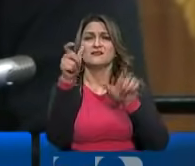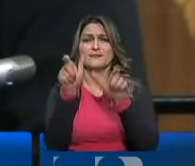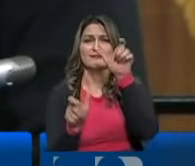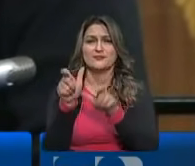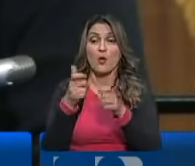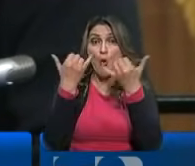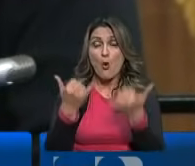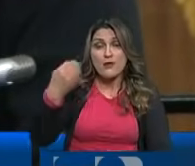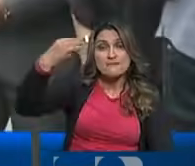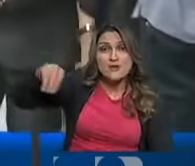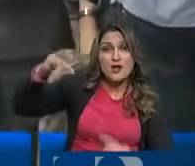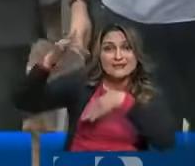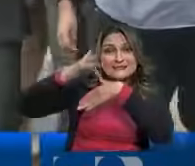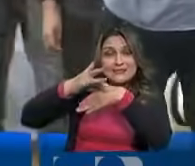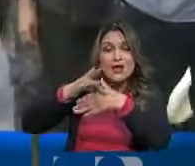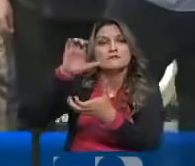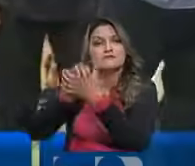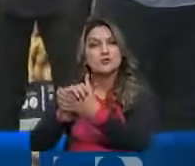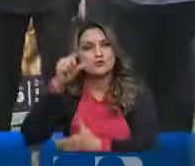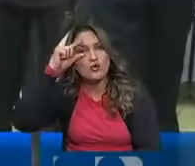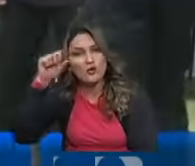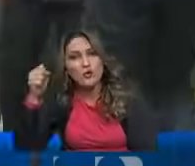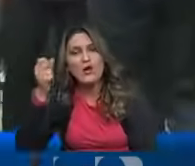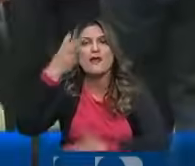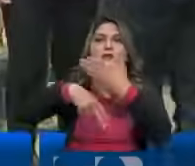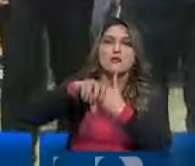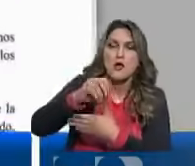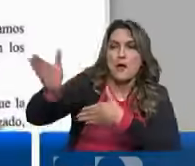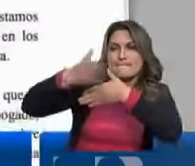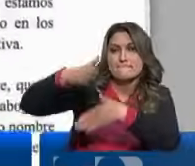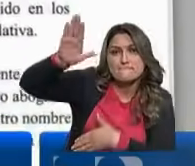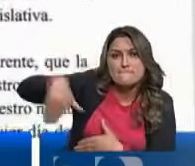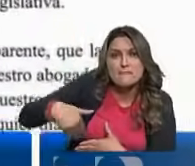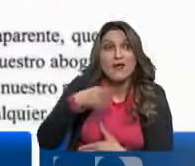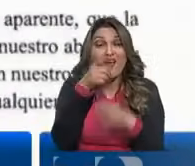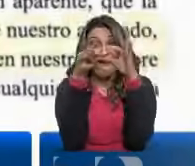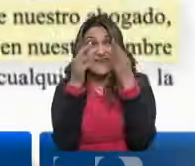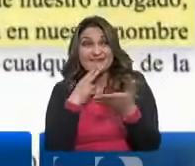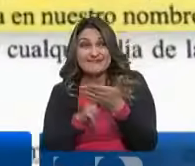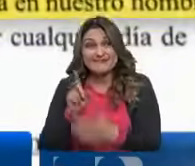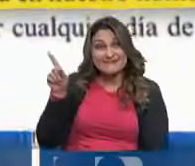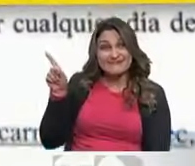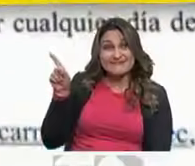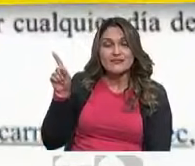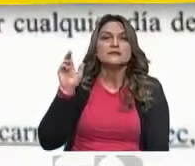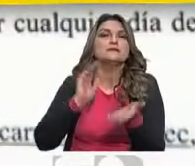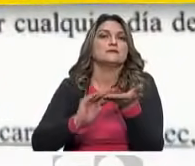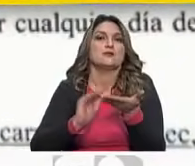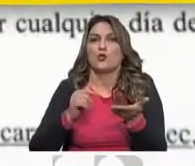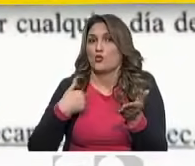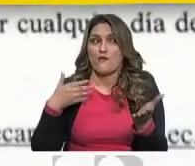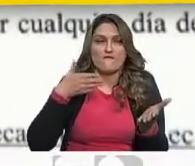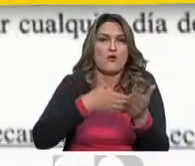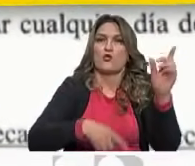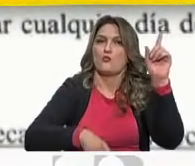miércoles. Entre ellos estaba la esposa del primer mandatario y su hijo, que mediante esta carta señalaron que al no ser funcionarios públicos